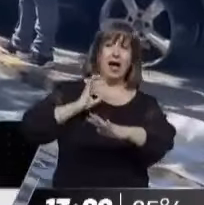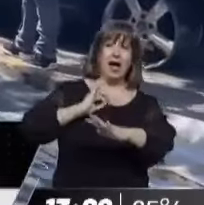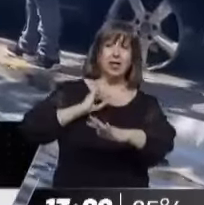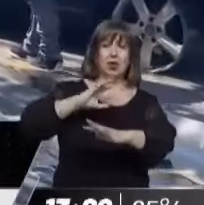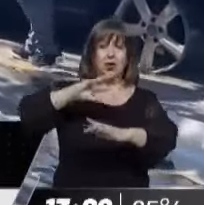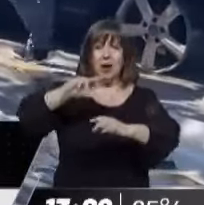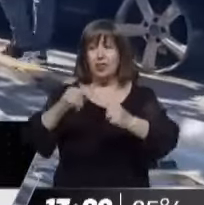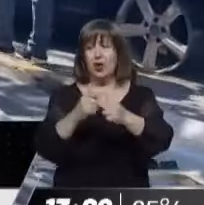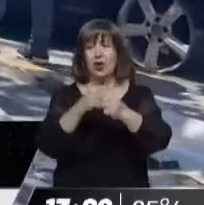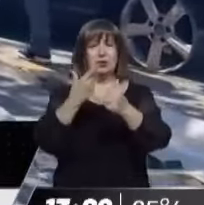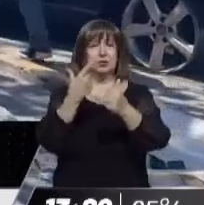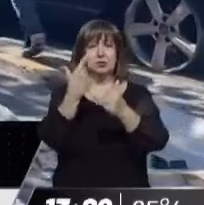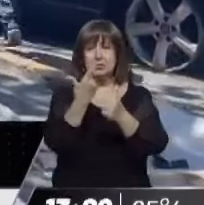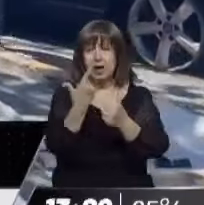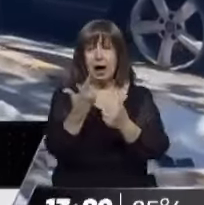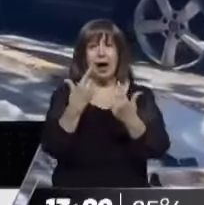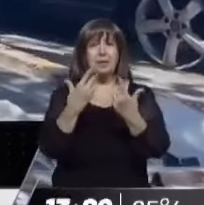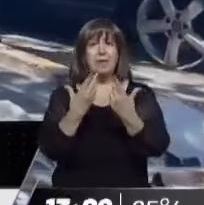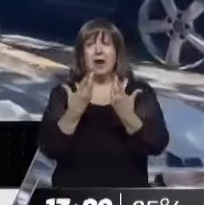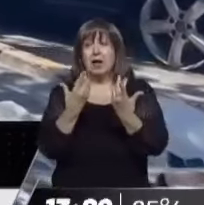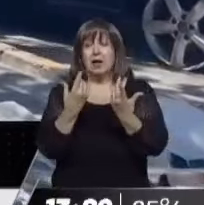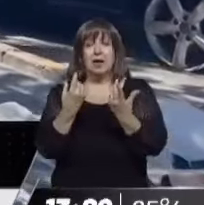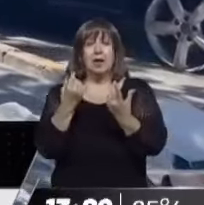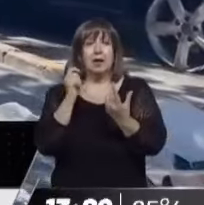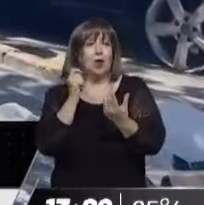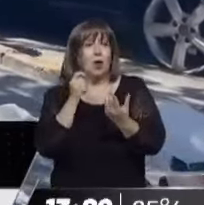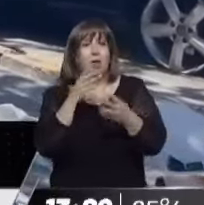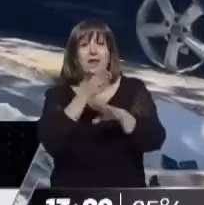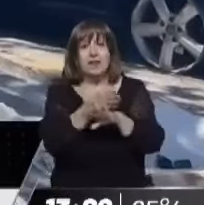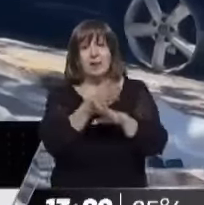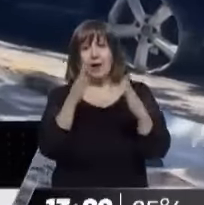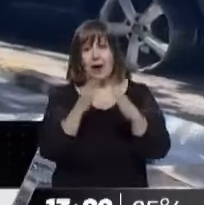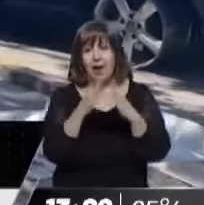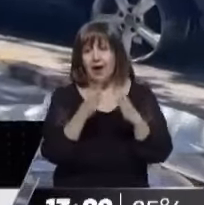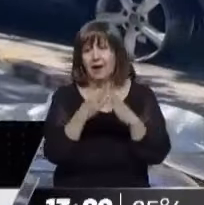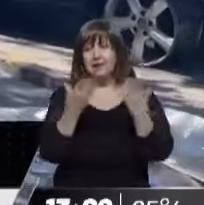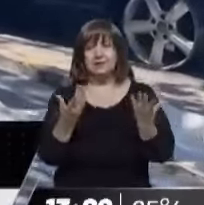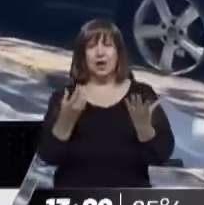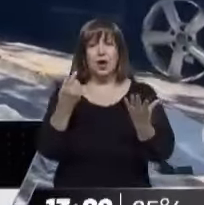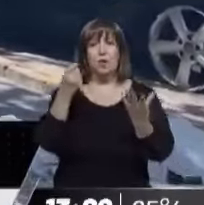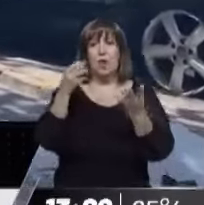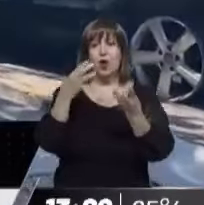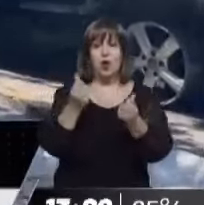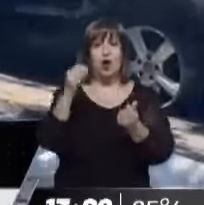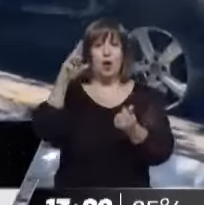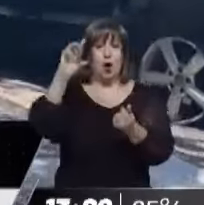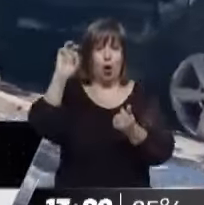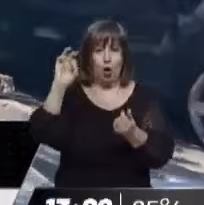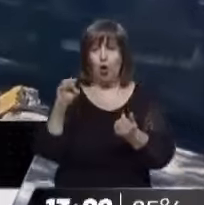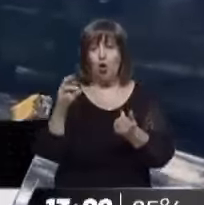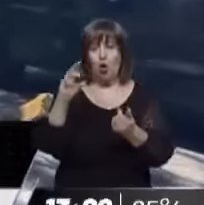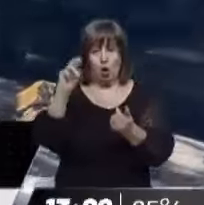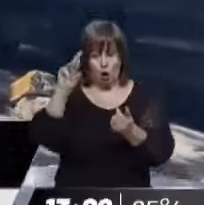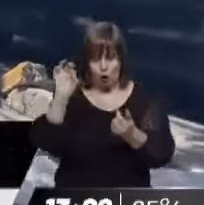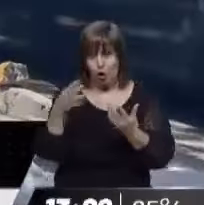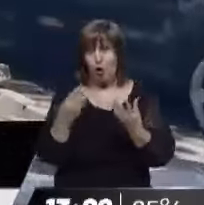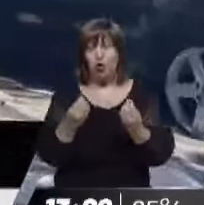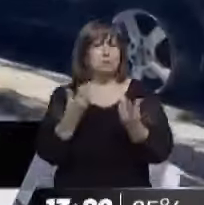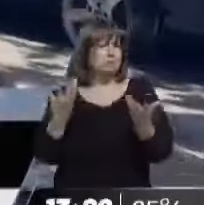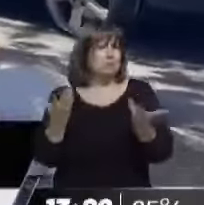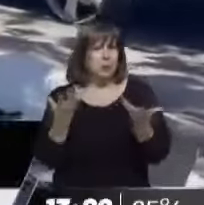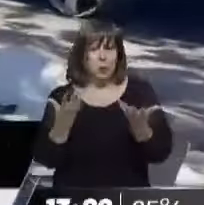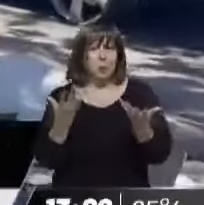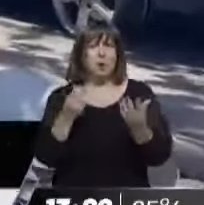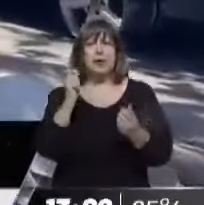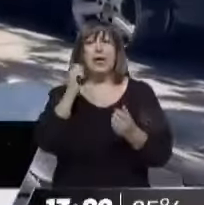cómo actuaban, tenían algún dato por cómo se movilizaban, porque son vehículos de alta gama, se movían en un mundo realmente importante y a partir